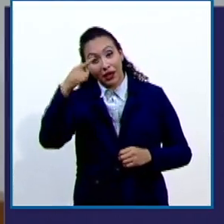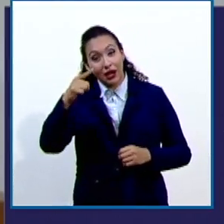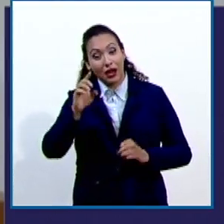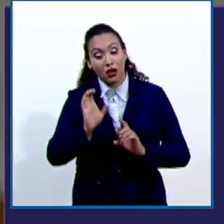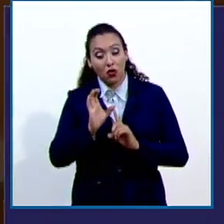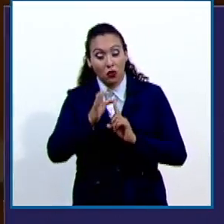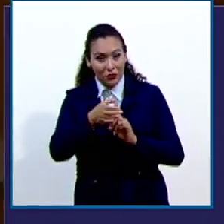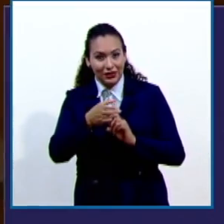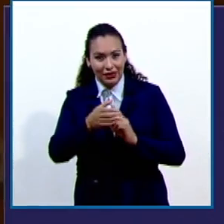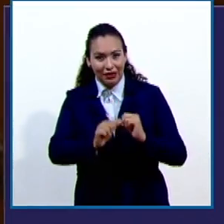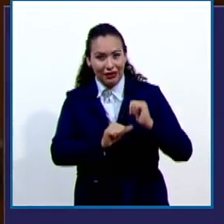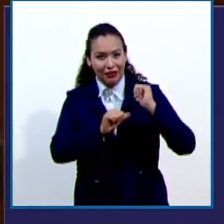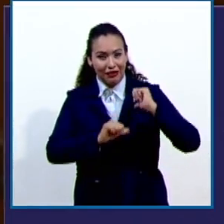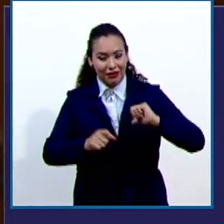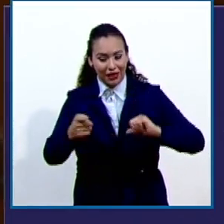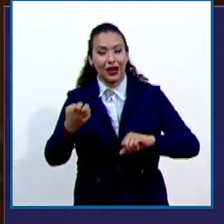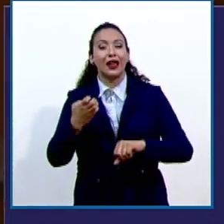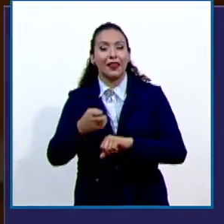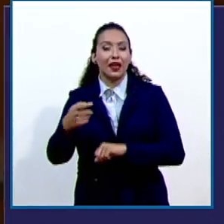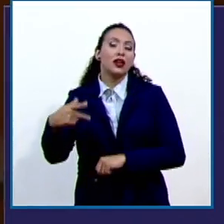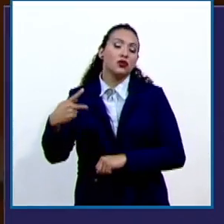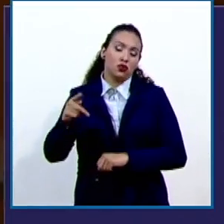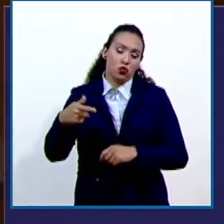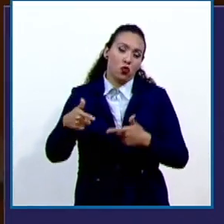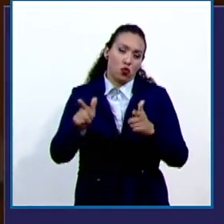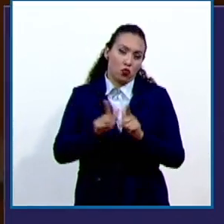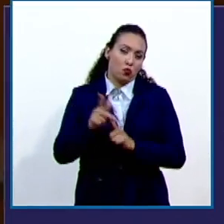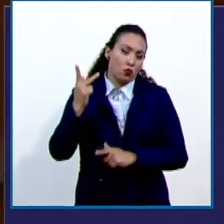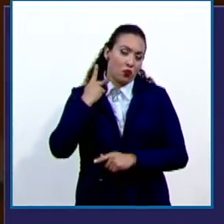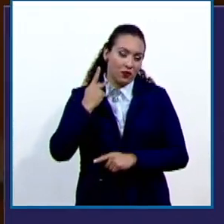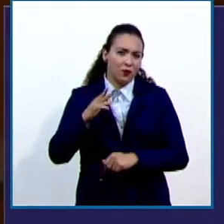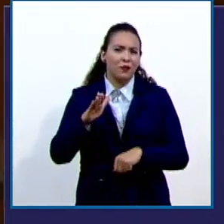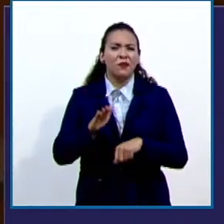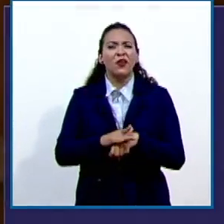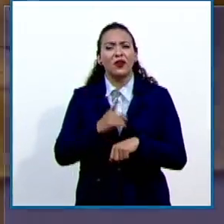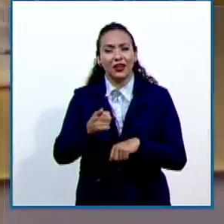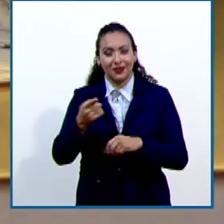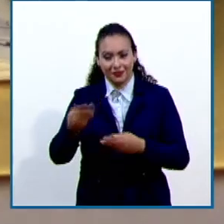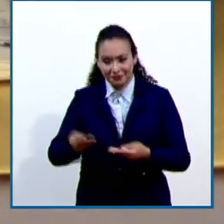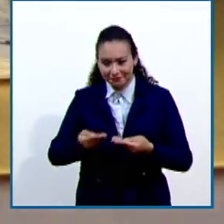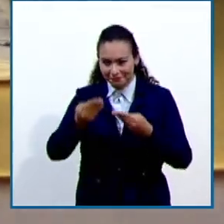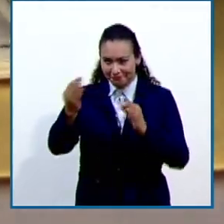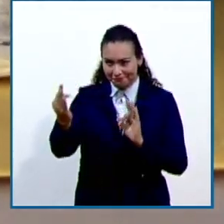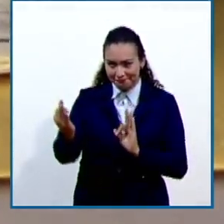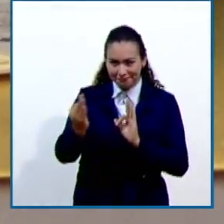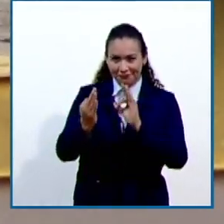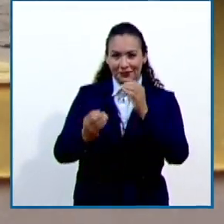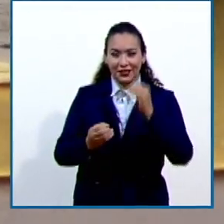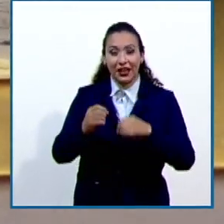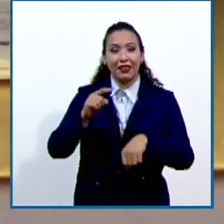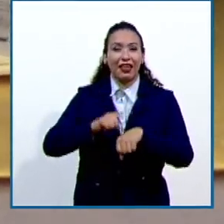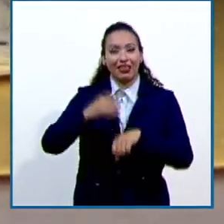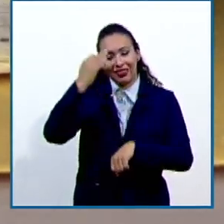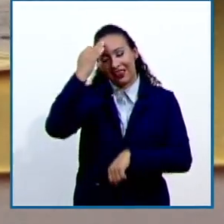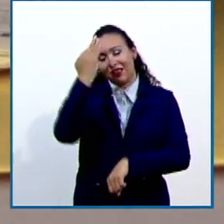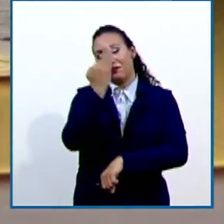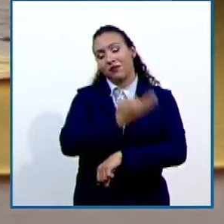Comité Directivo Estatal del partido. Lo anterior, pues, se presentó ante el Tribunal Local de manera